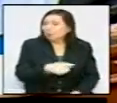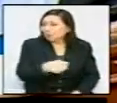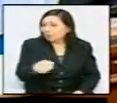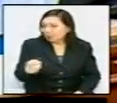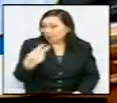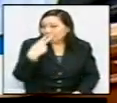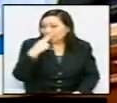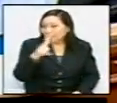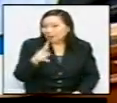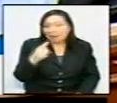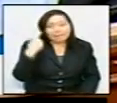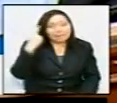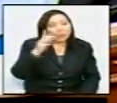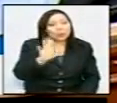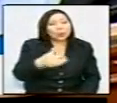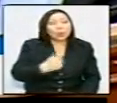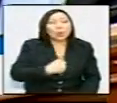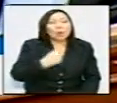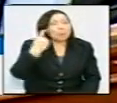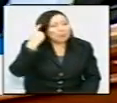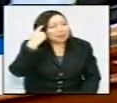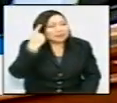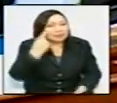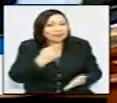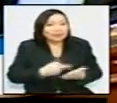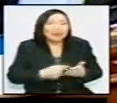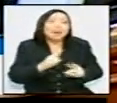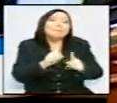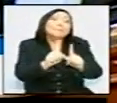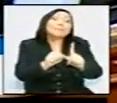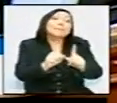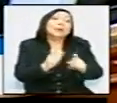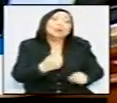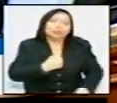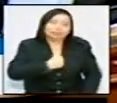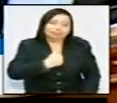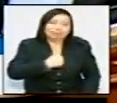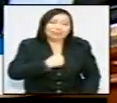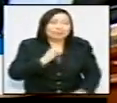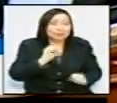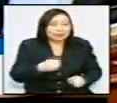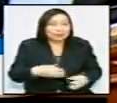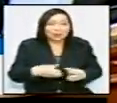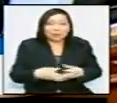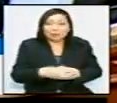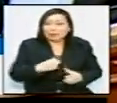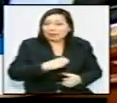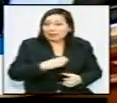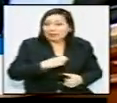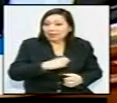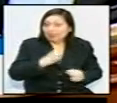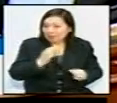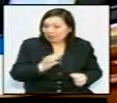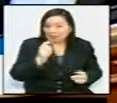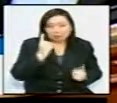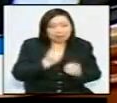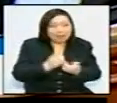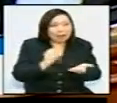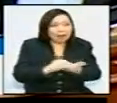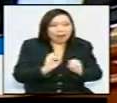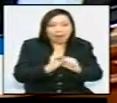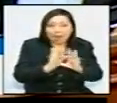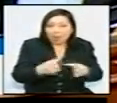señores congresistas, sus propias conclusiones y pregúntense si la comisión de ética ha actuado de manera